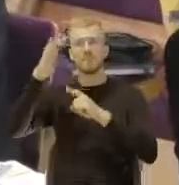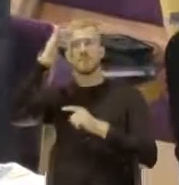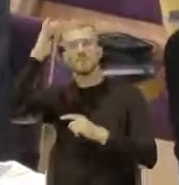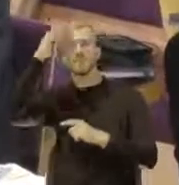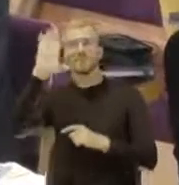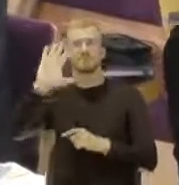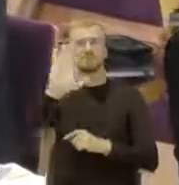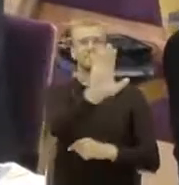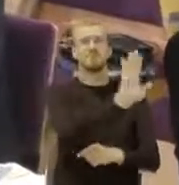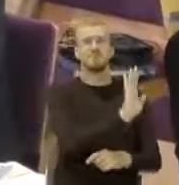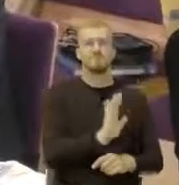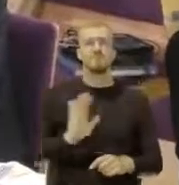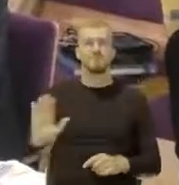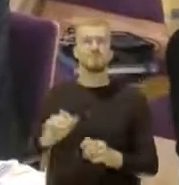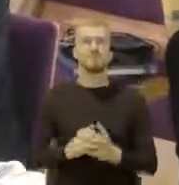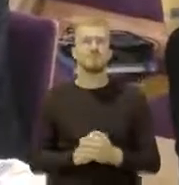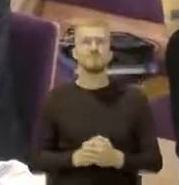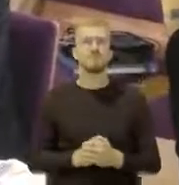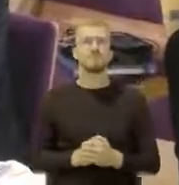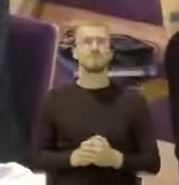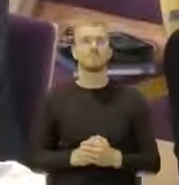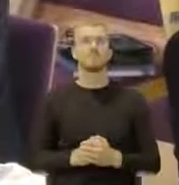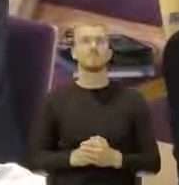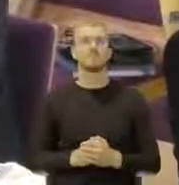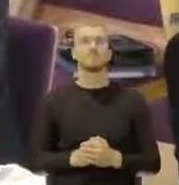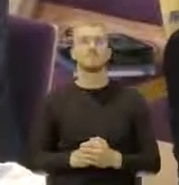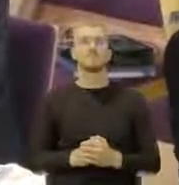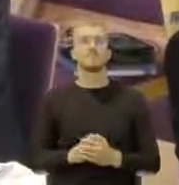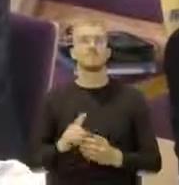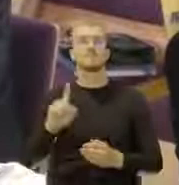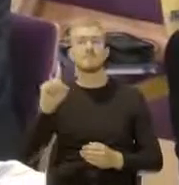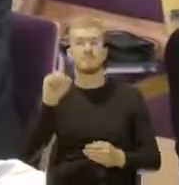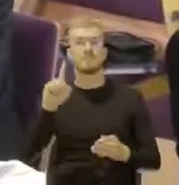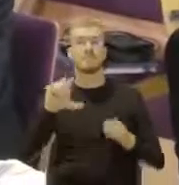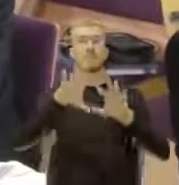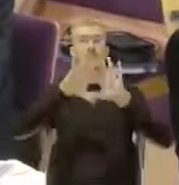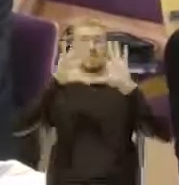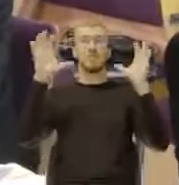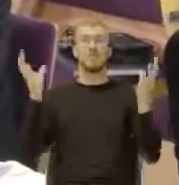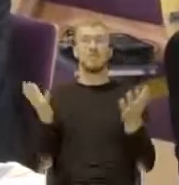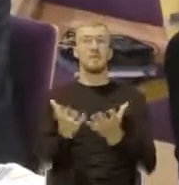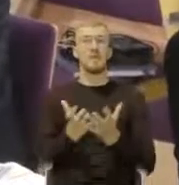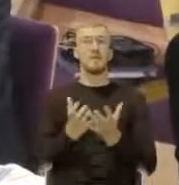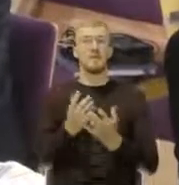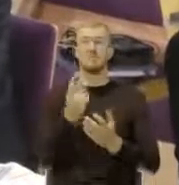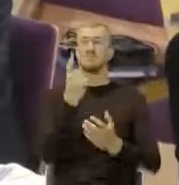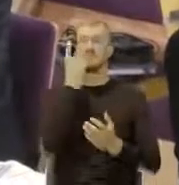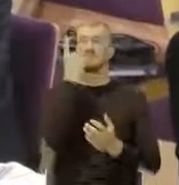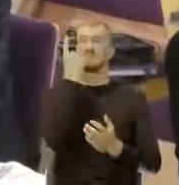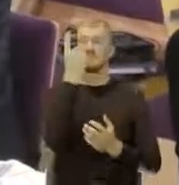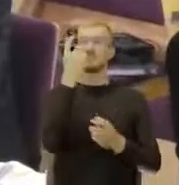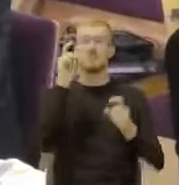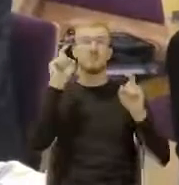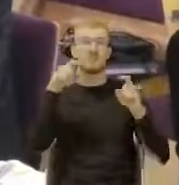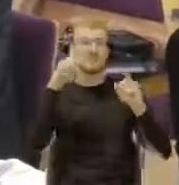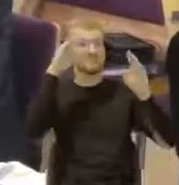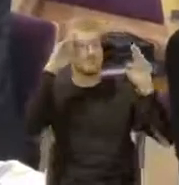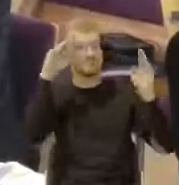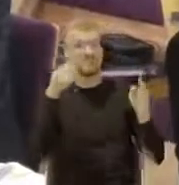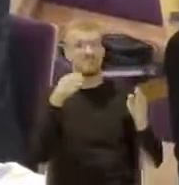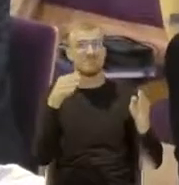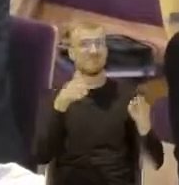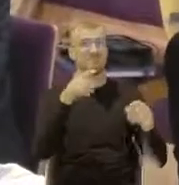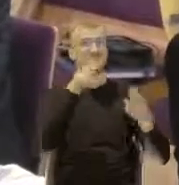planetario. Lo que sí es cierto en cuanto a la ciudad que represento, es que se está constituyendo en uno de